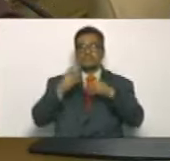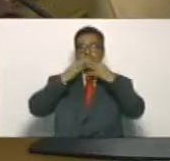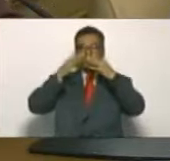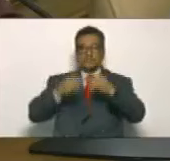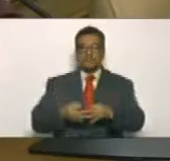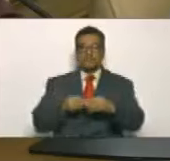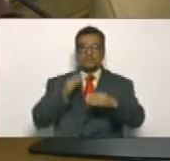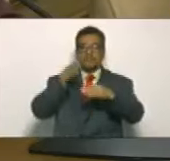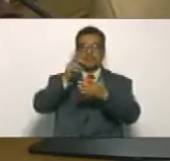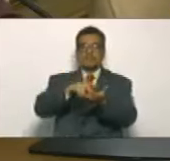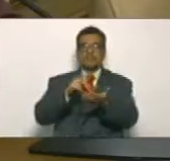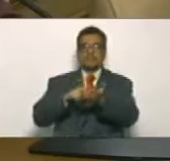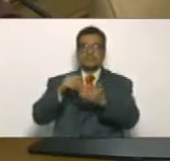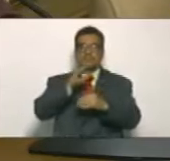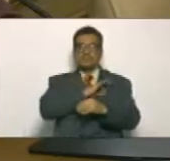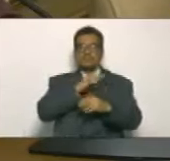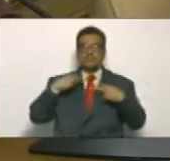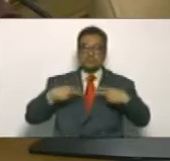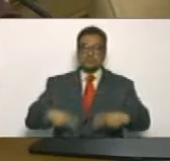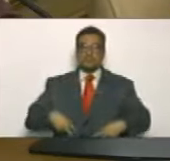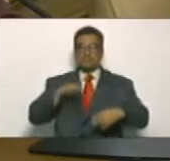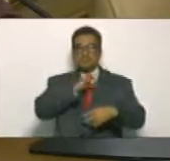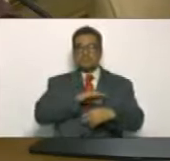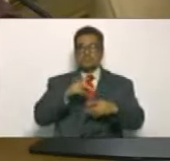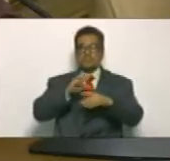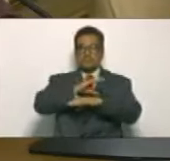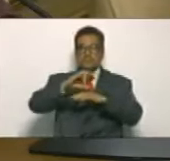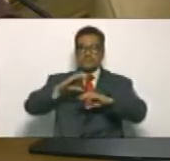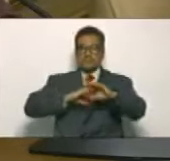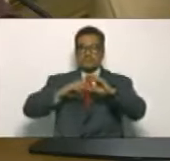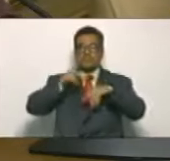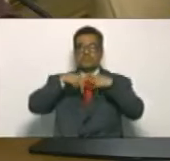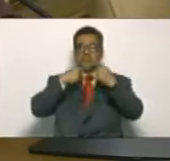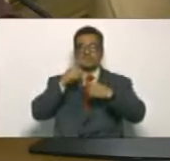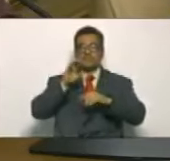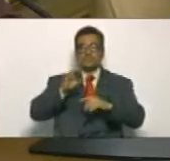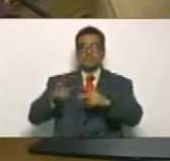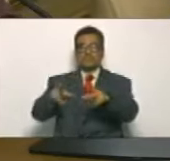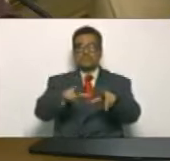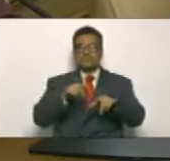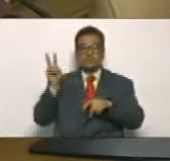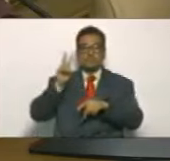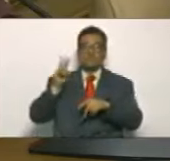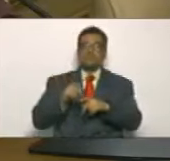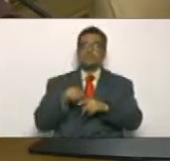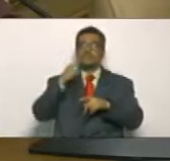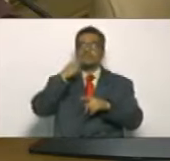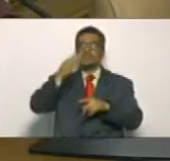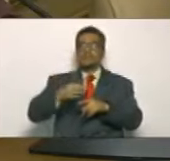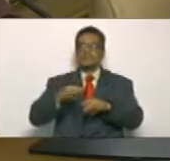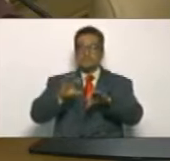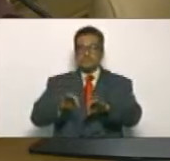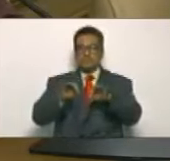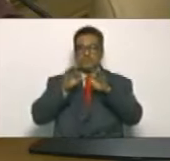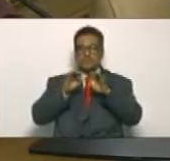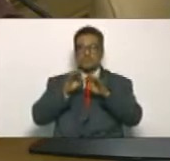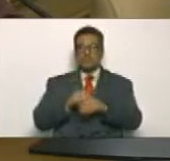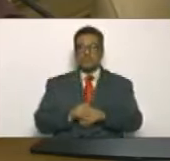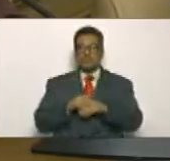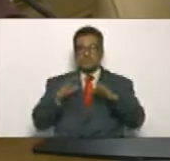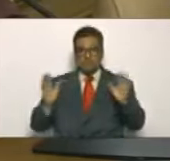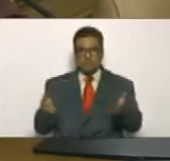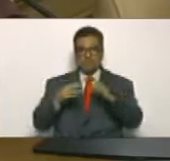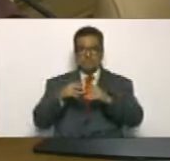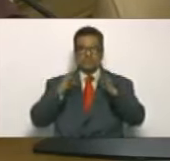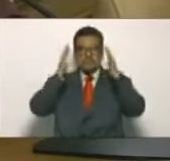su participación en la vida social, económica, cultural y política del país, tomando en cuenta de forma especial la promoción